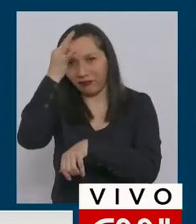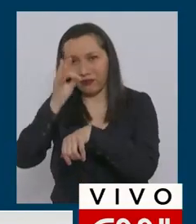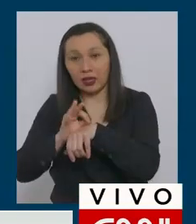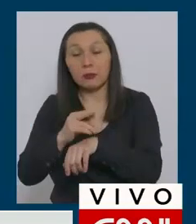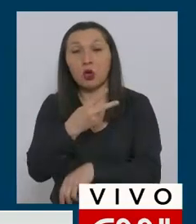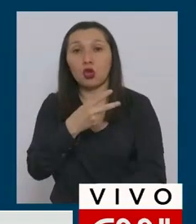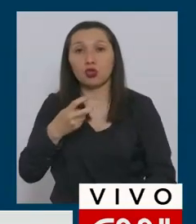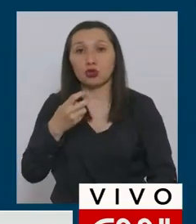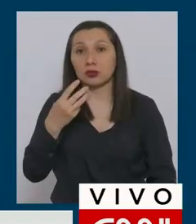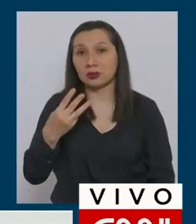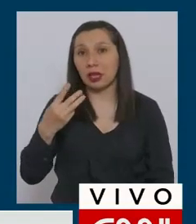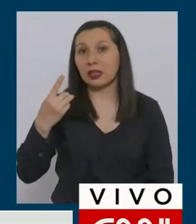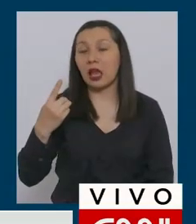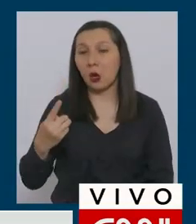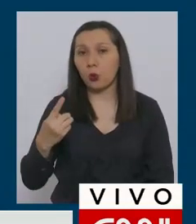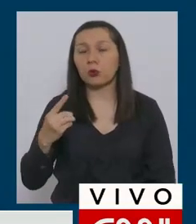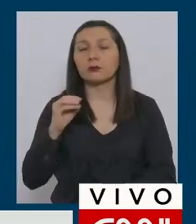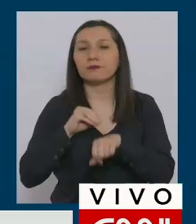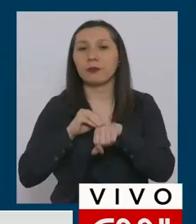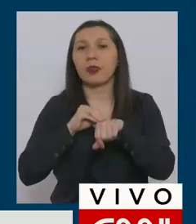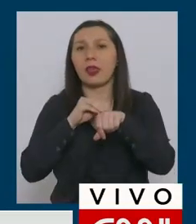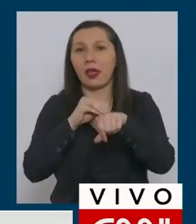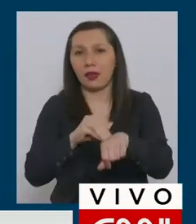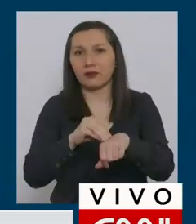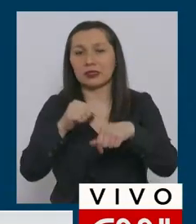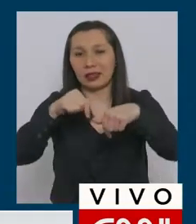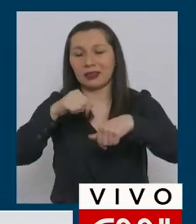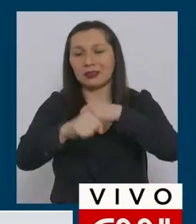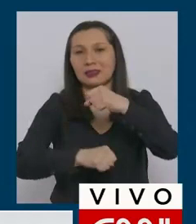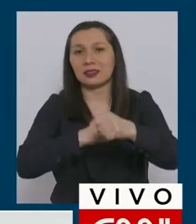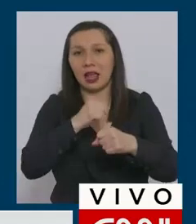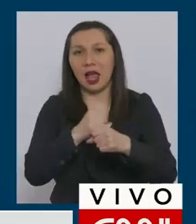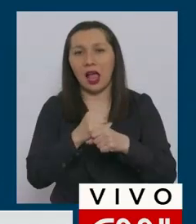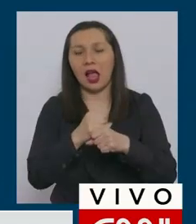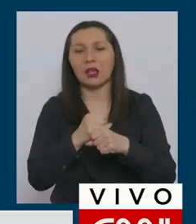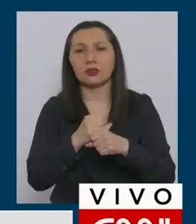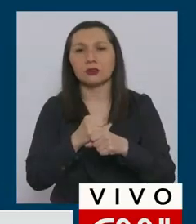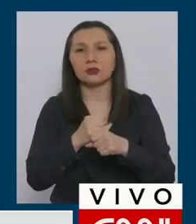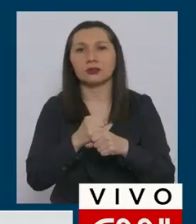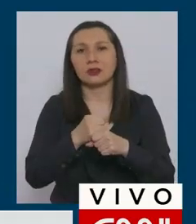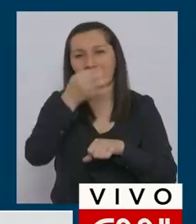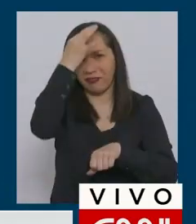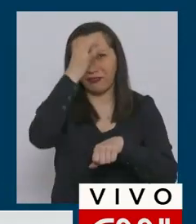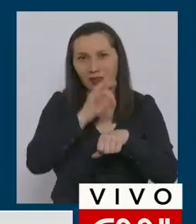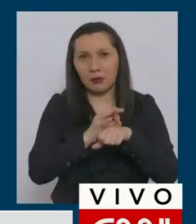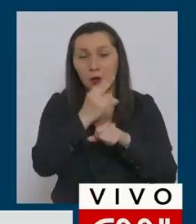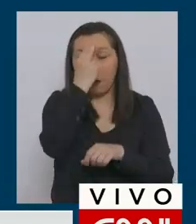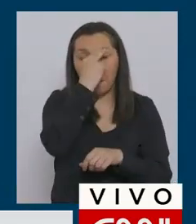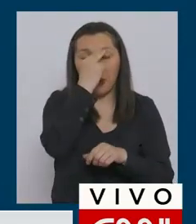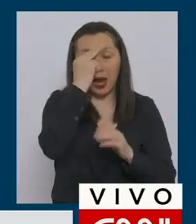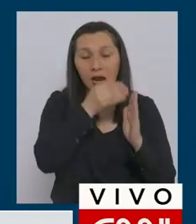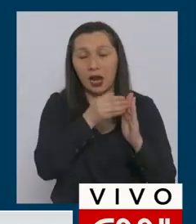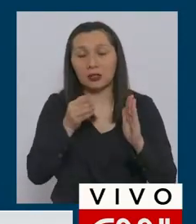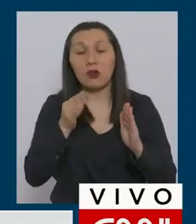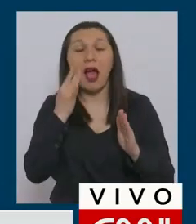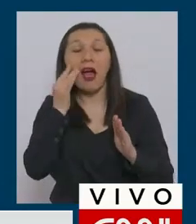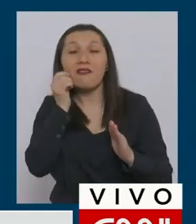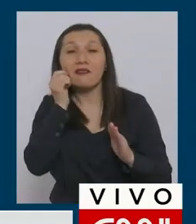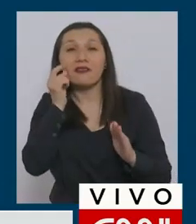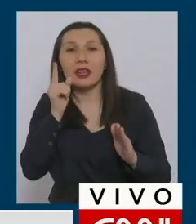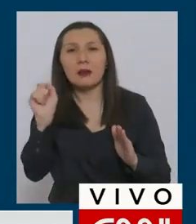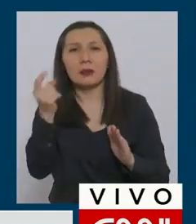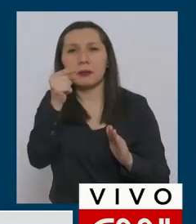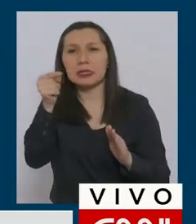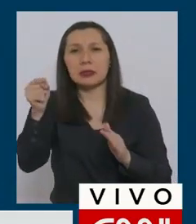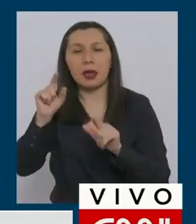multisistémico. Este síndrome aparece 4 a 6 semanas posterior a la infección por coronavirus en niños, niñas y adolescentes,